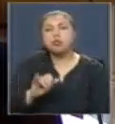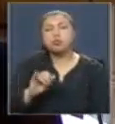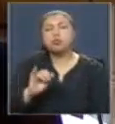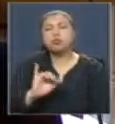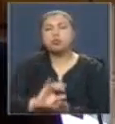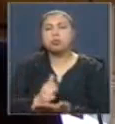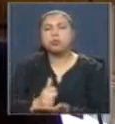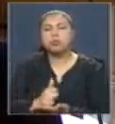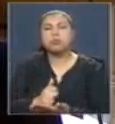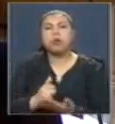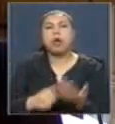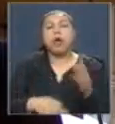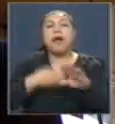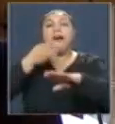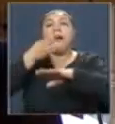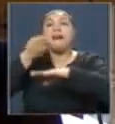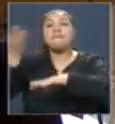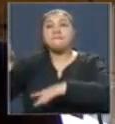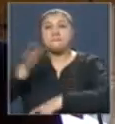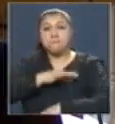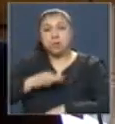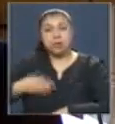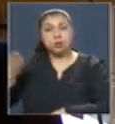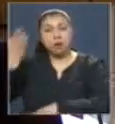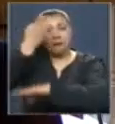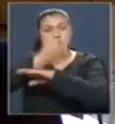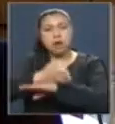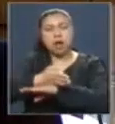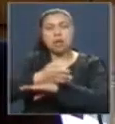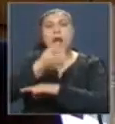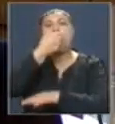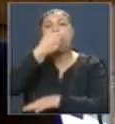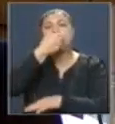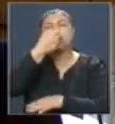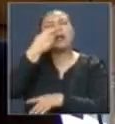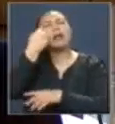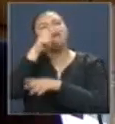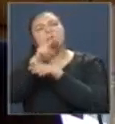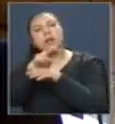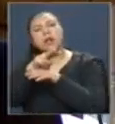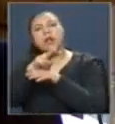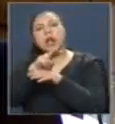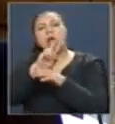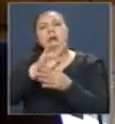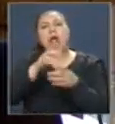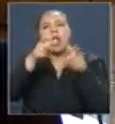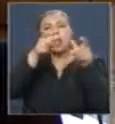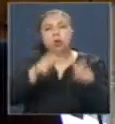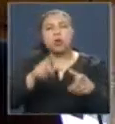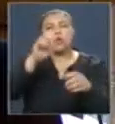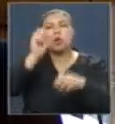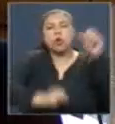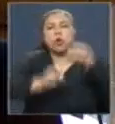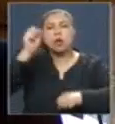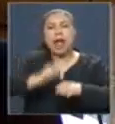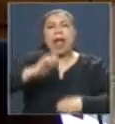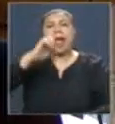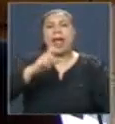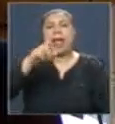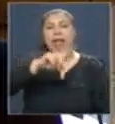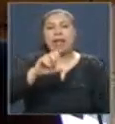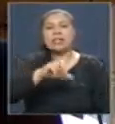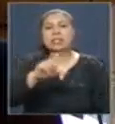nada, vaya Osorno a ver lo que hacía la Superintendencia de Servicios Sanitarios en el control de la empresa ESAL. No